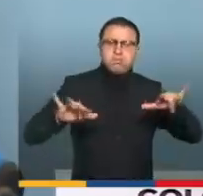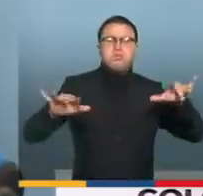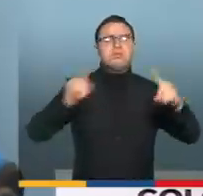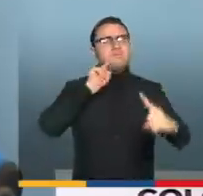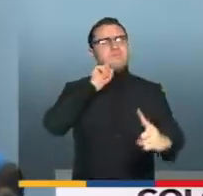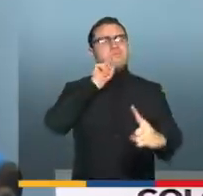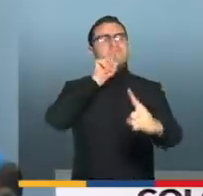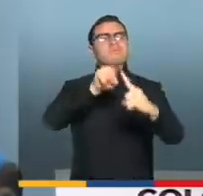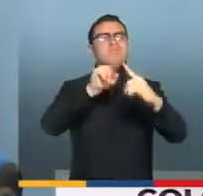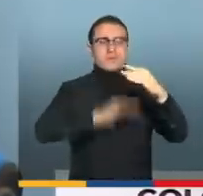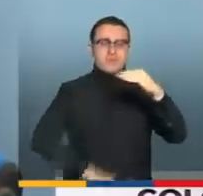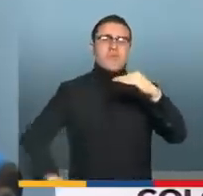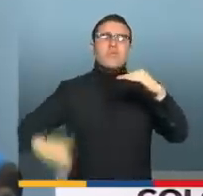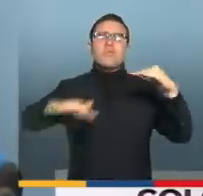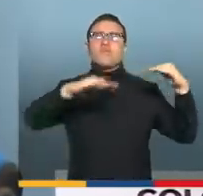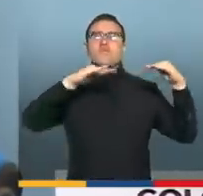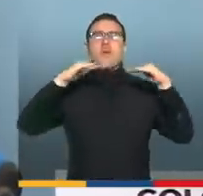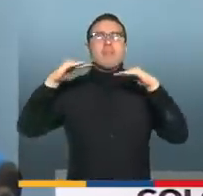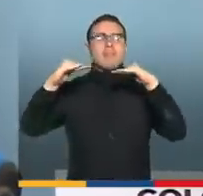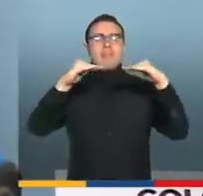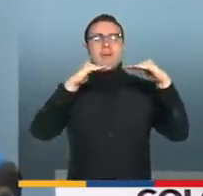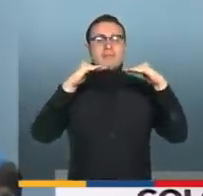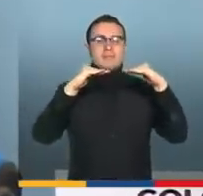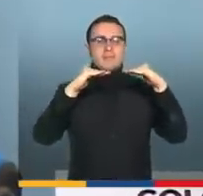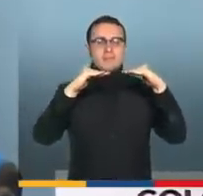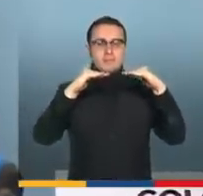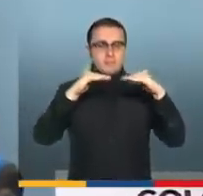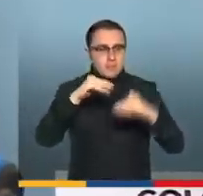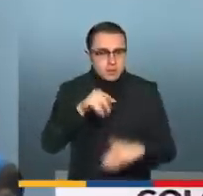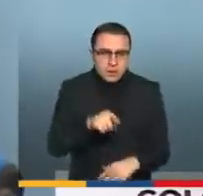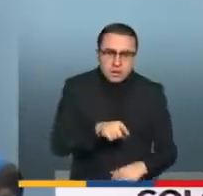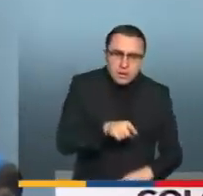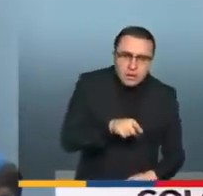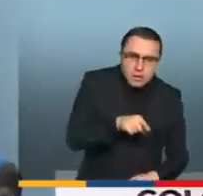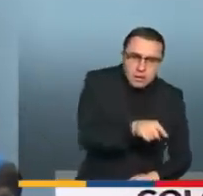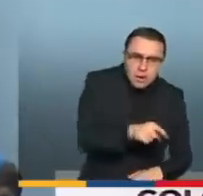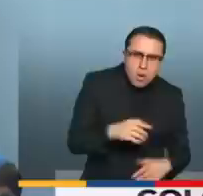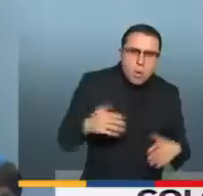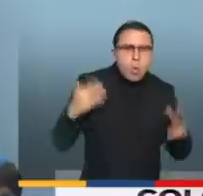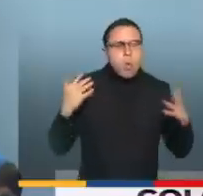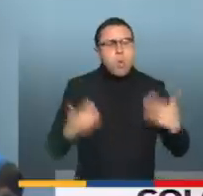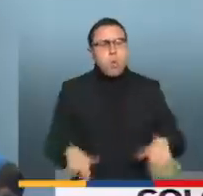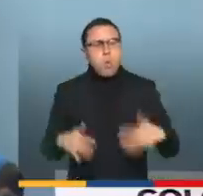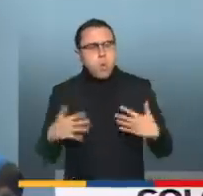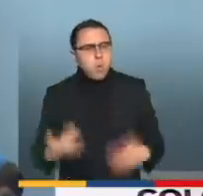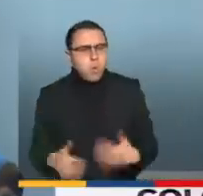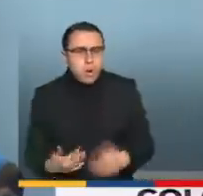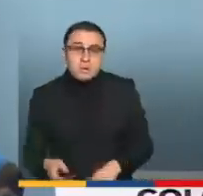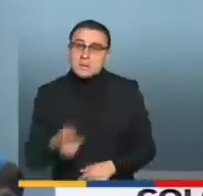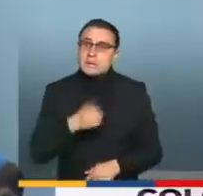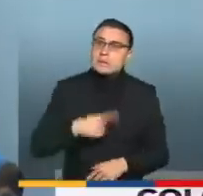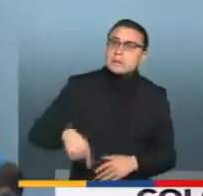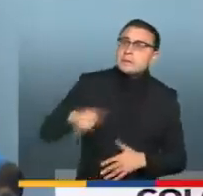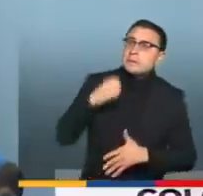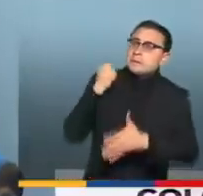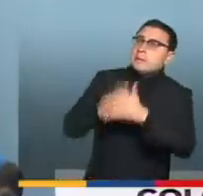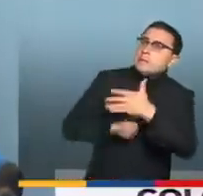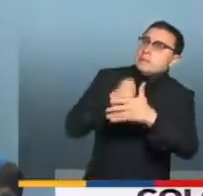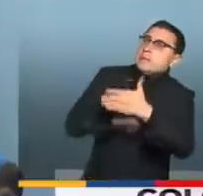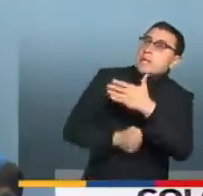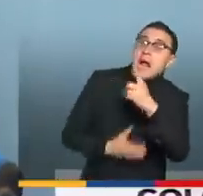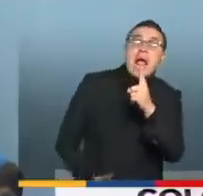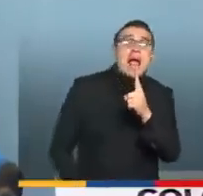buscar igualdad. Ese ha sido su búsqueda, ese ha sido su criterio.